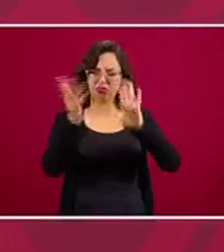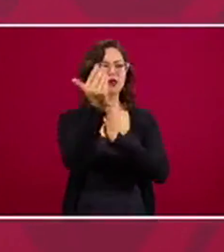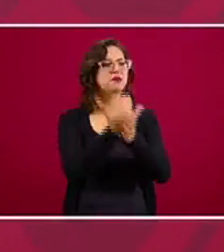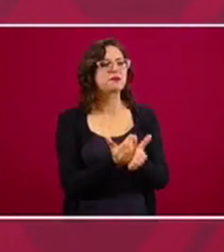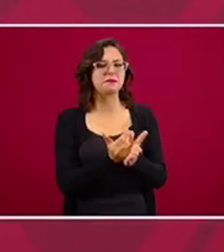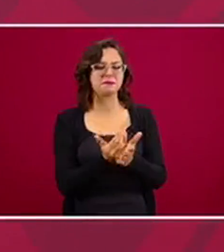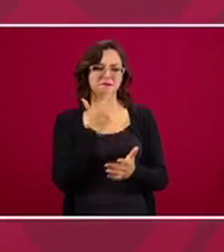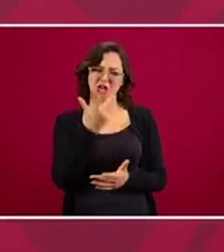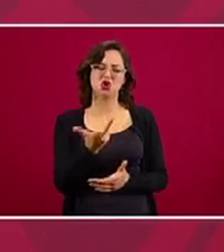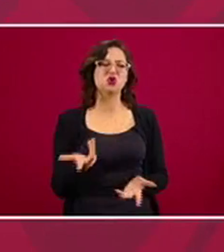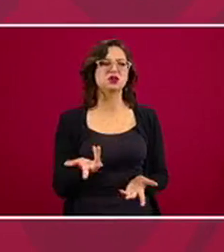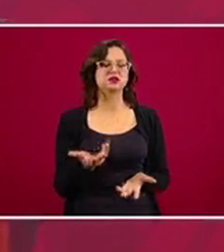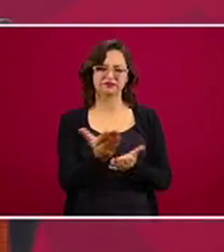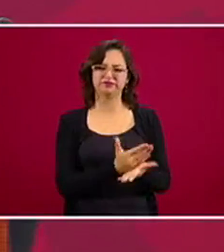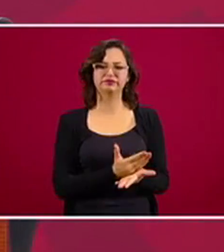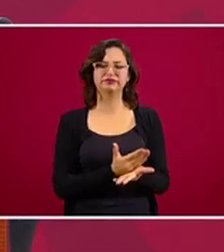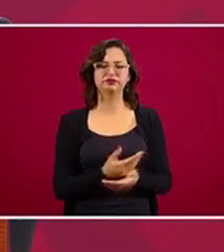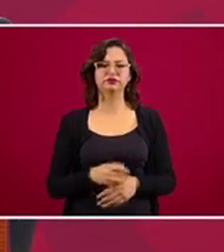Sí, bájenle.